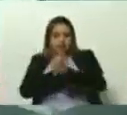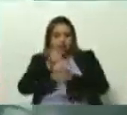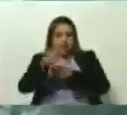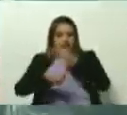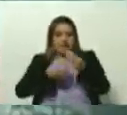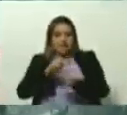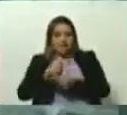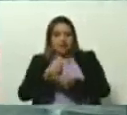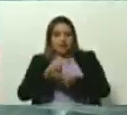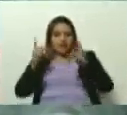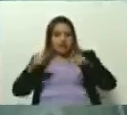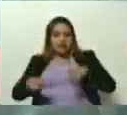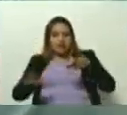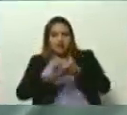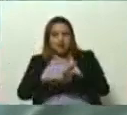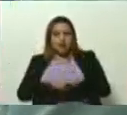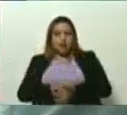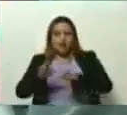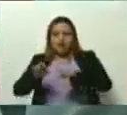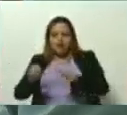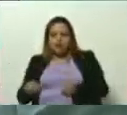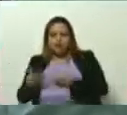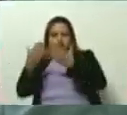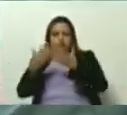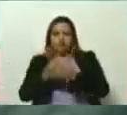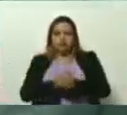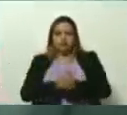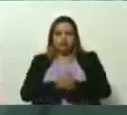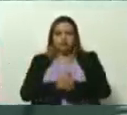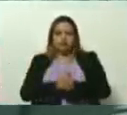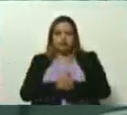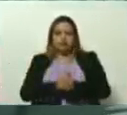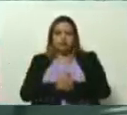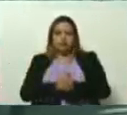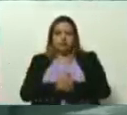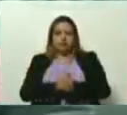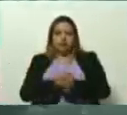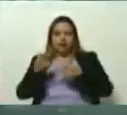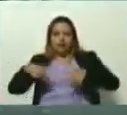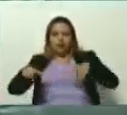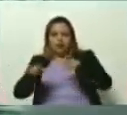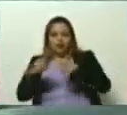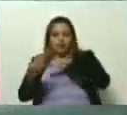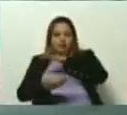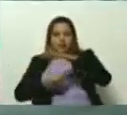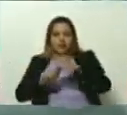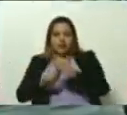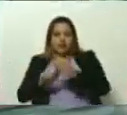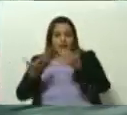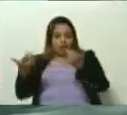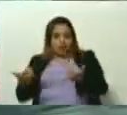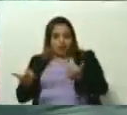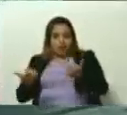marcha también lo que son las telemáticas, la audiencia desde la sede principal. Ahorita en este momento nos